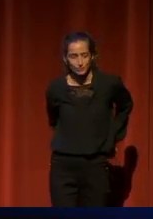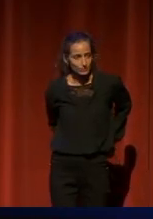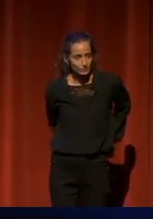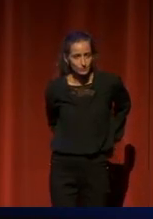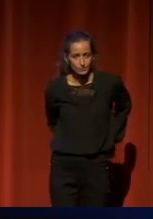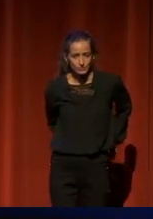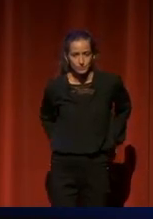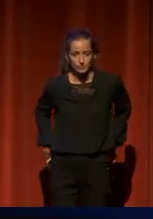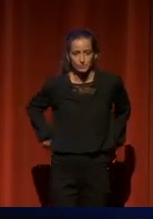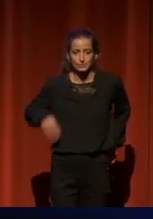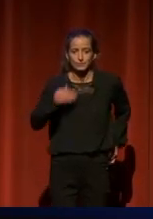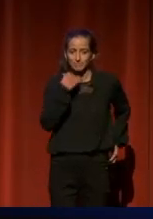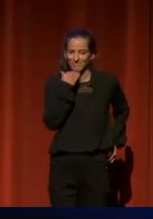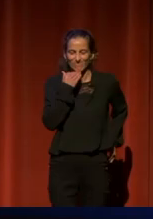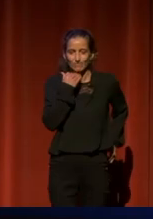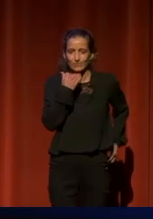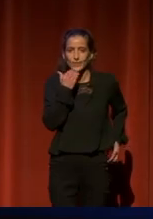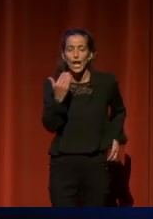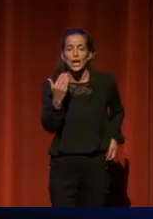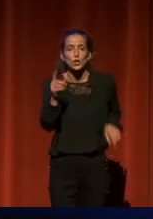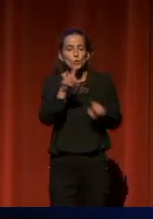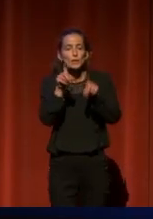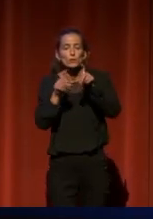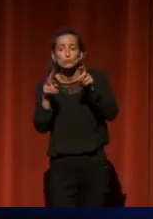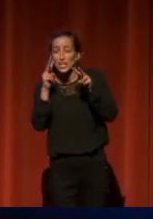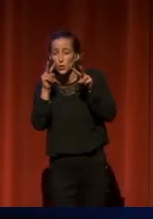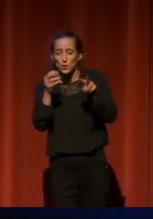hay alguna pregunta no veo desde aquí